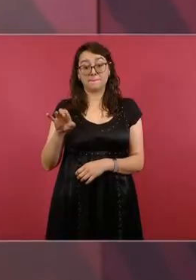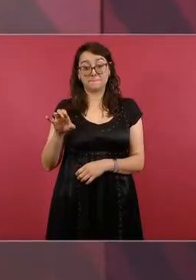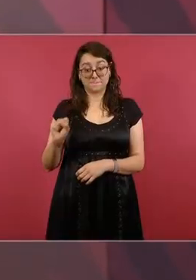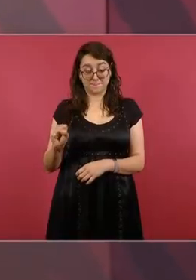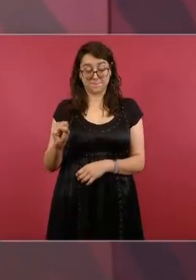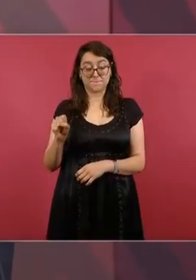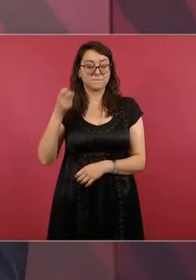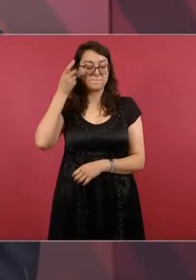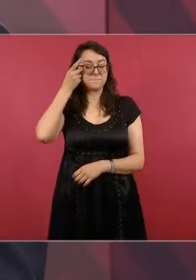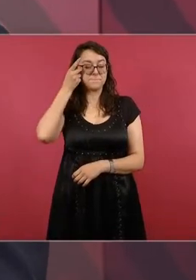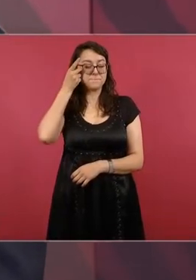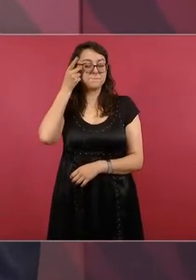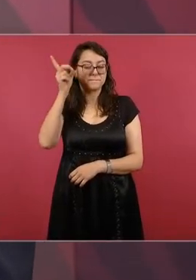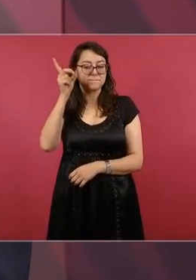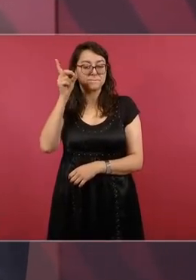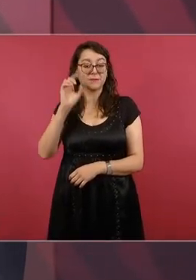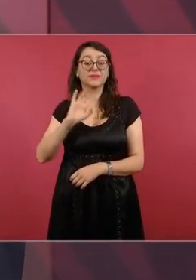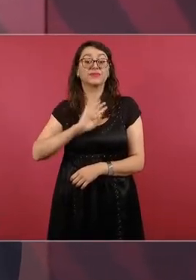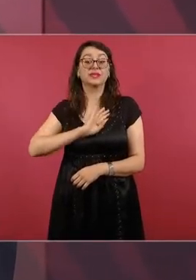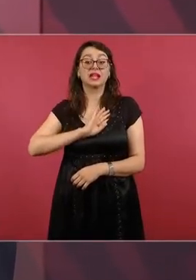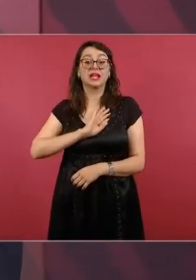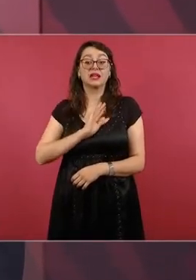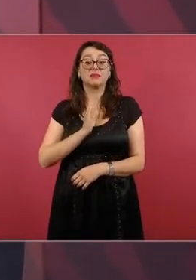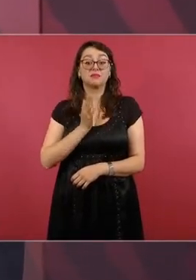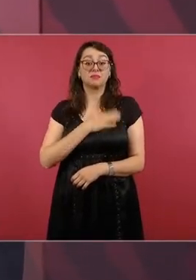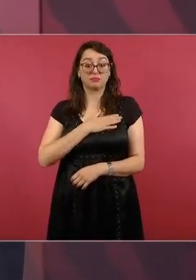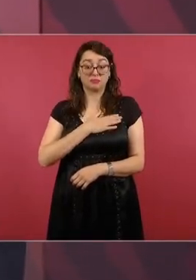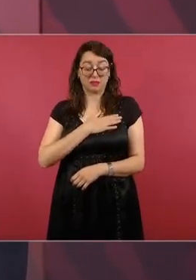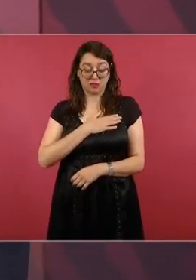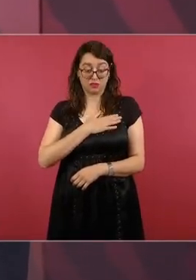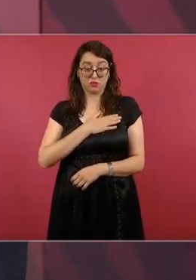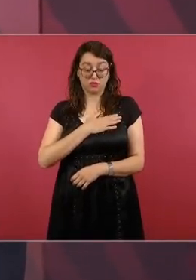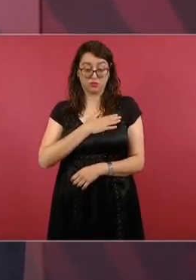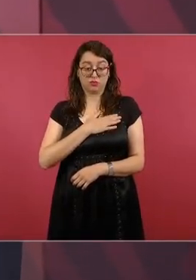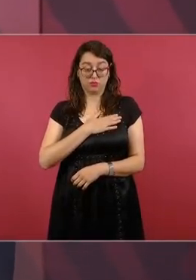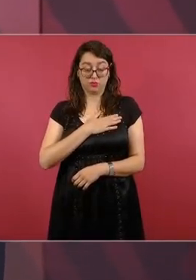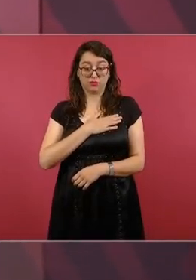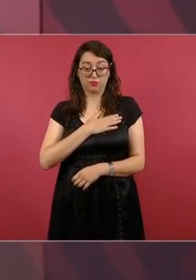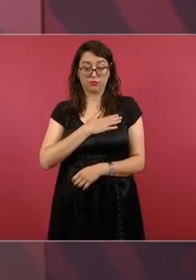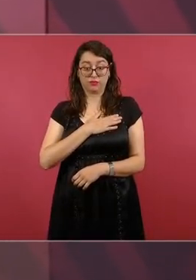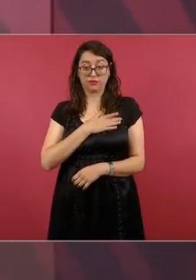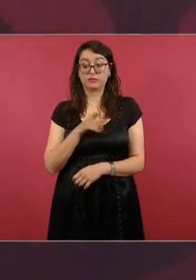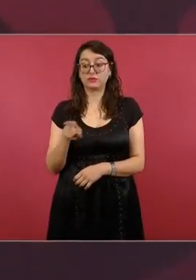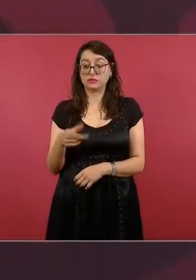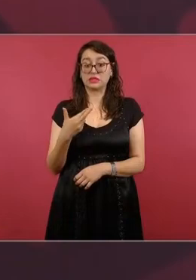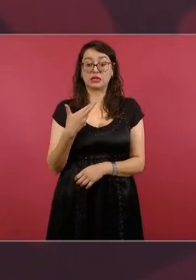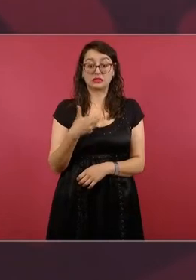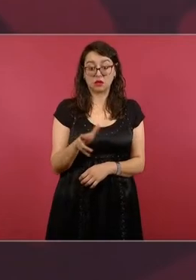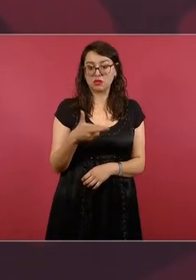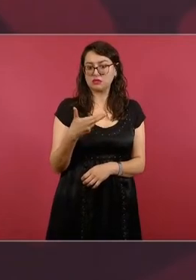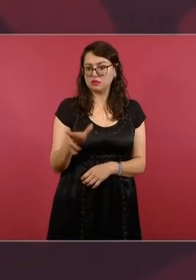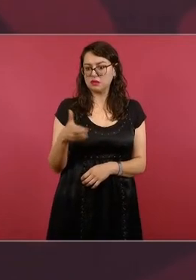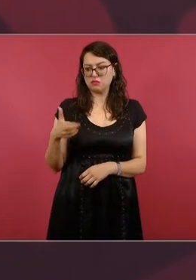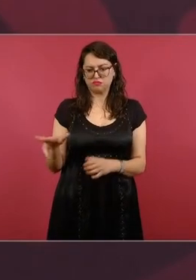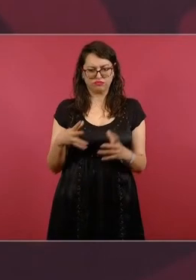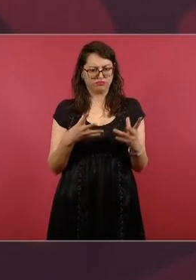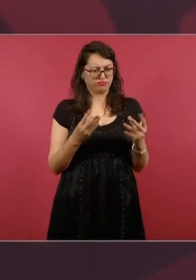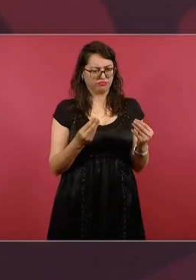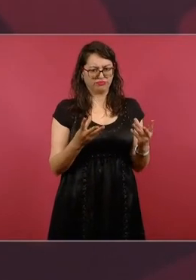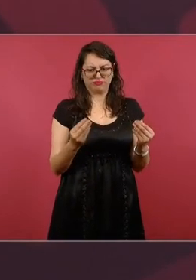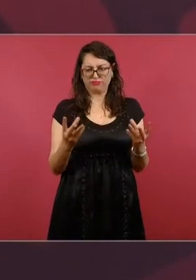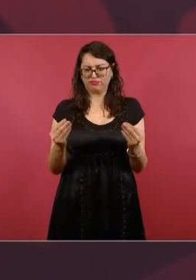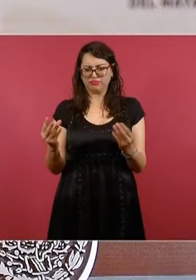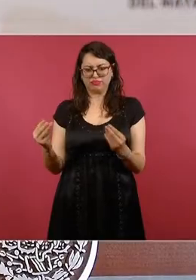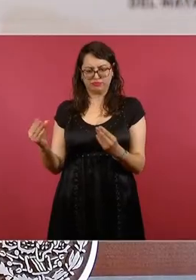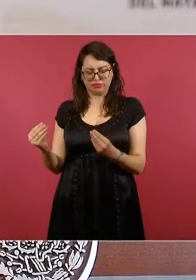español, que tiene muchos restaurantes, pero que hace